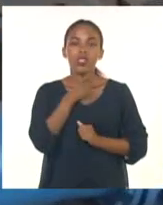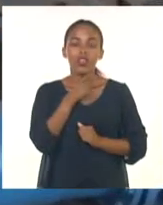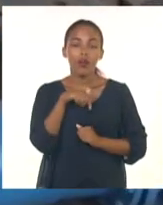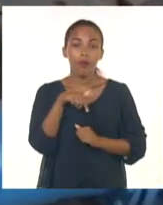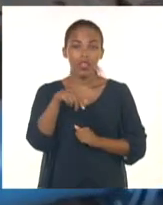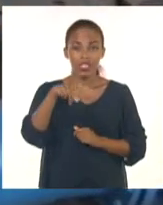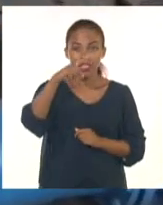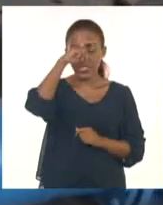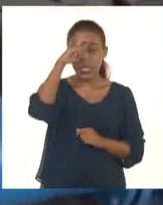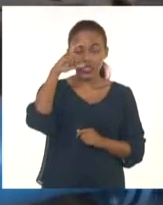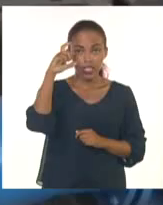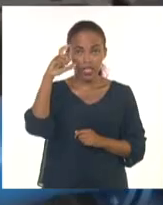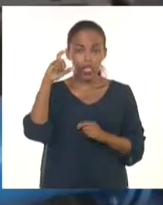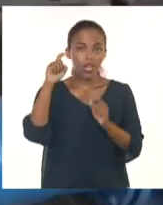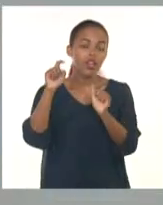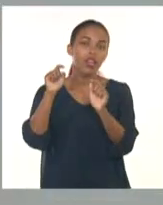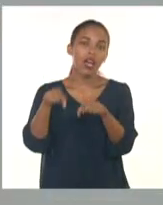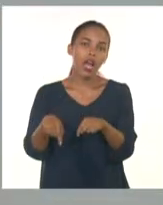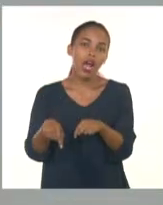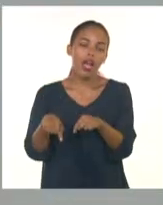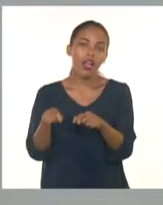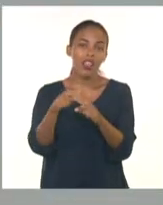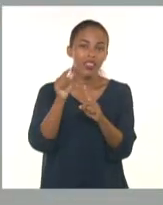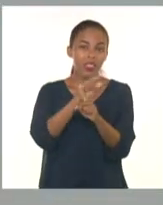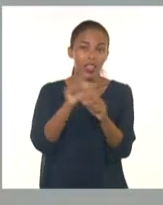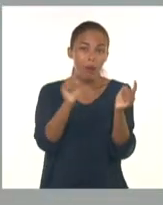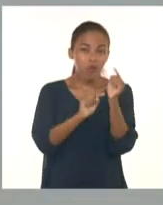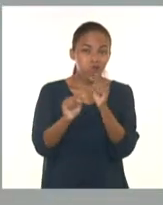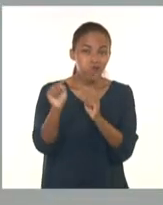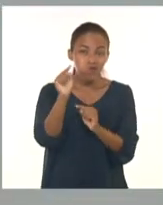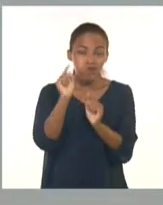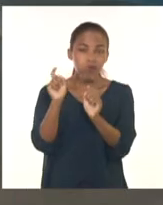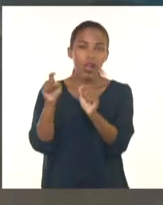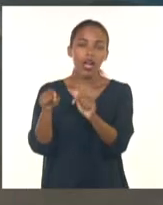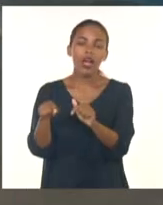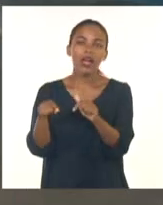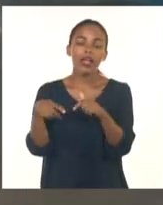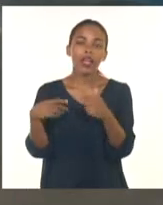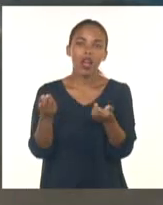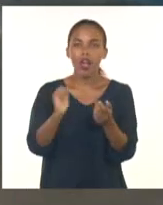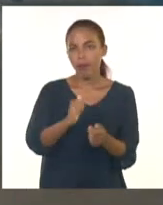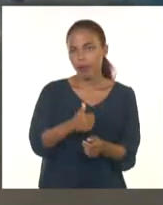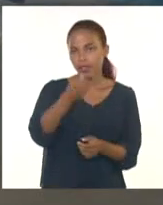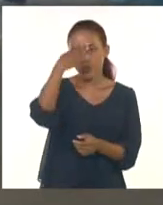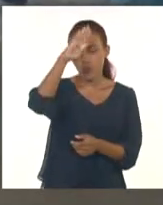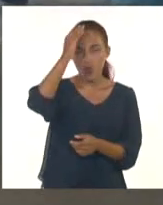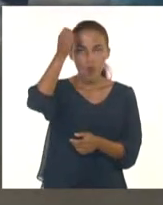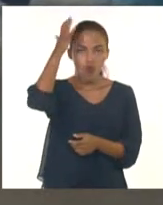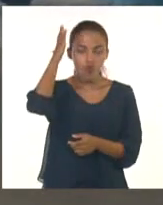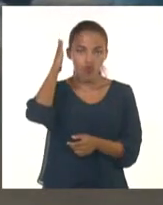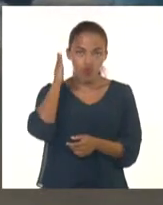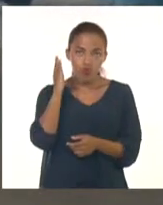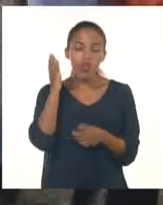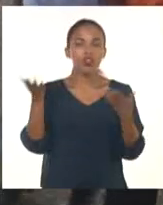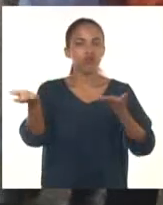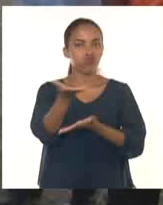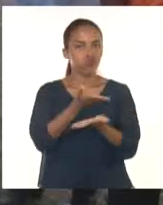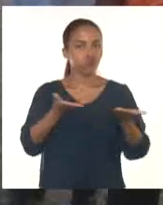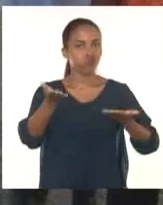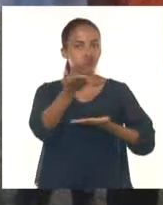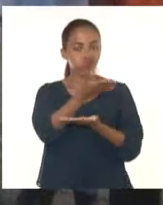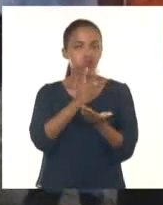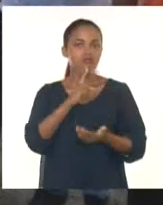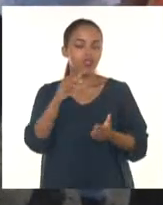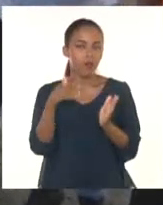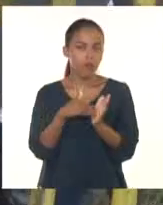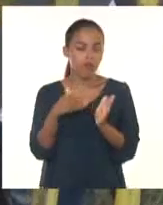Clara, uno de los temas prioritarios para el municipio cabecera, dedicó Miguel Díaz-Canel buena parte de la tarde de este viernes. En la estación de